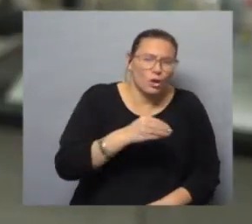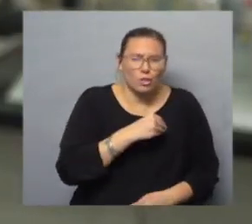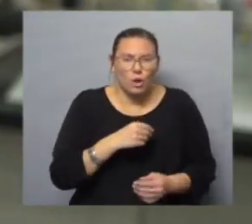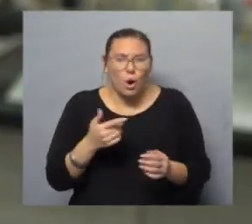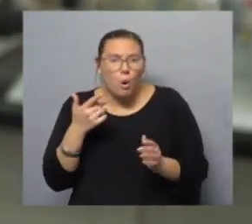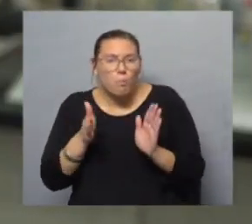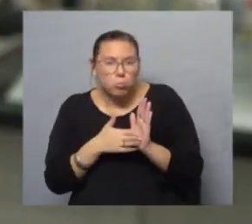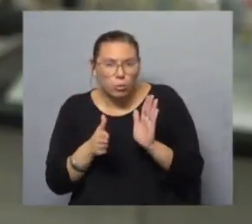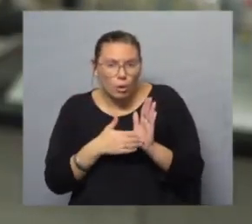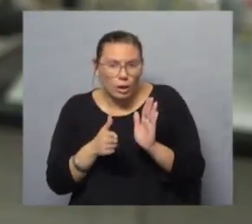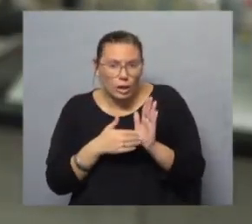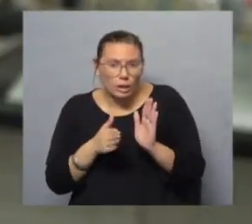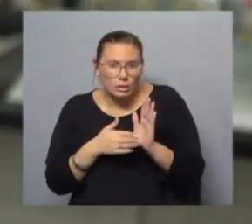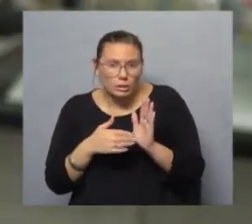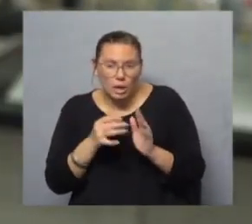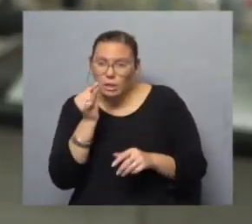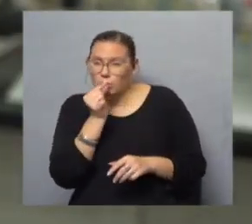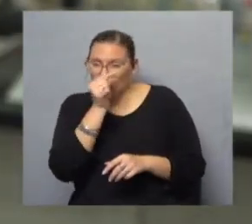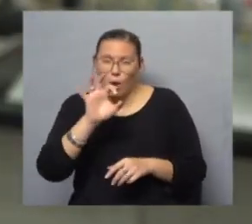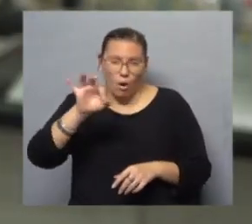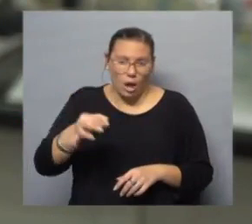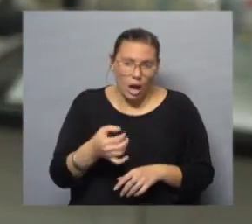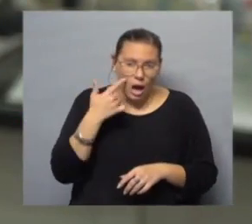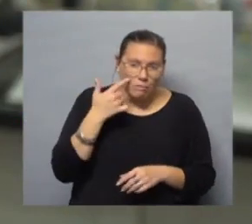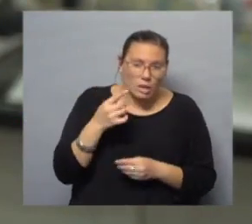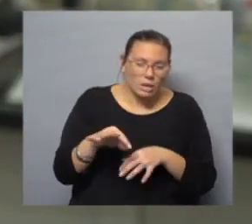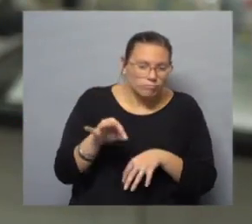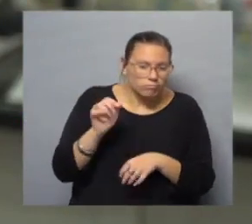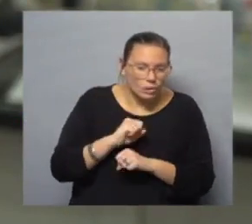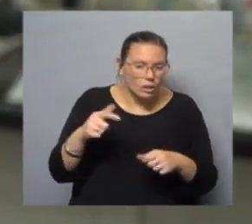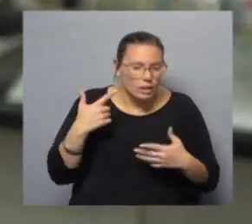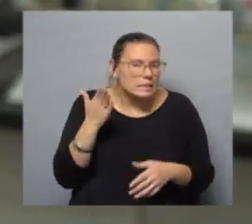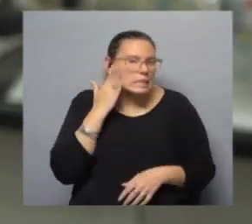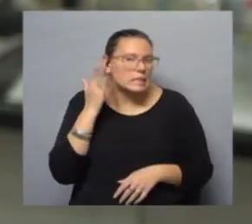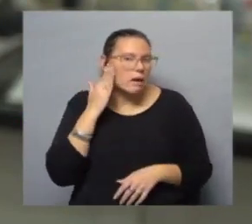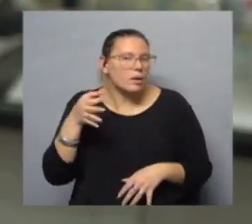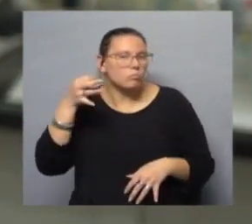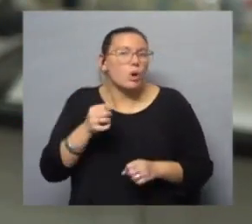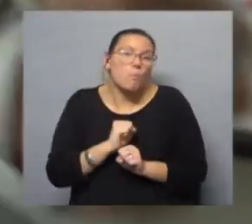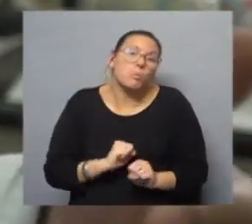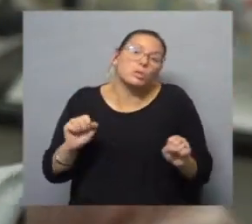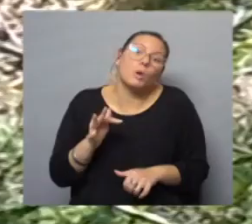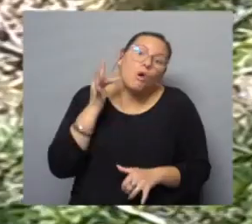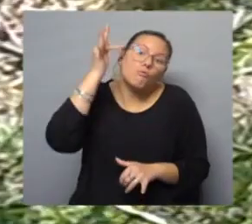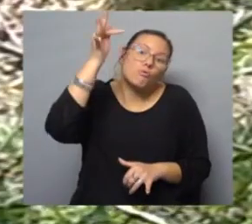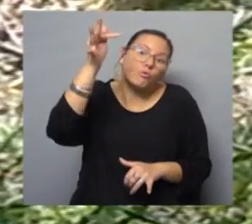muestras biológicas de materia fecal o hisopado nasal, con la idea de identificar posibles